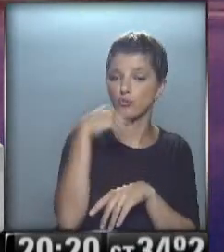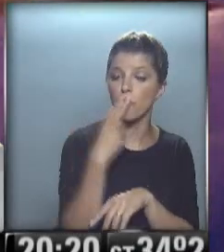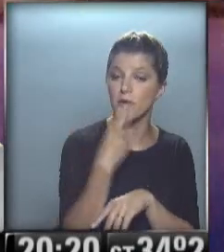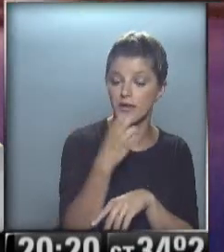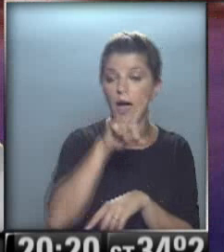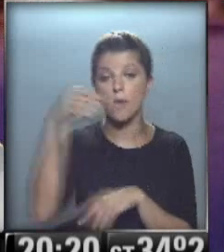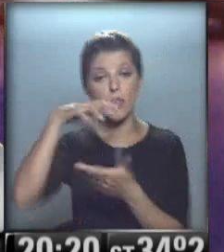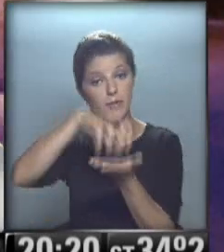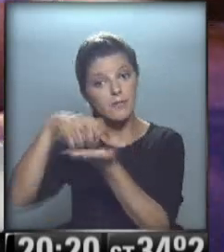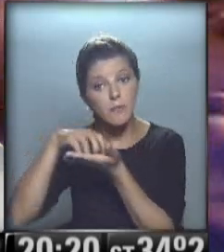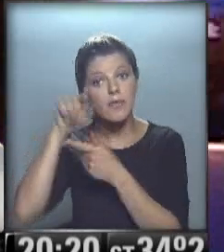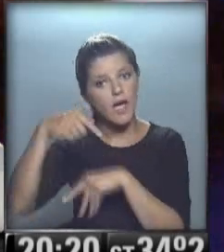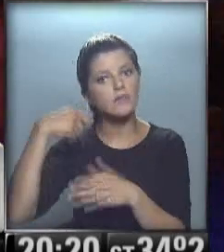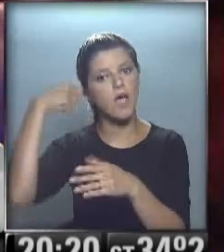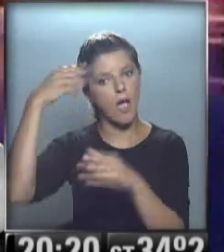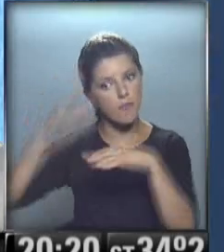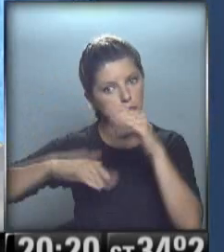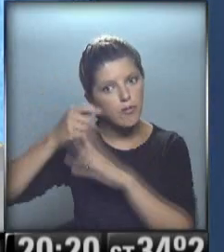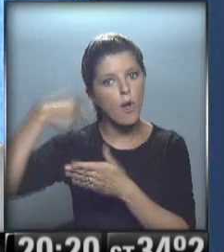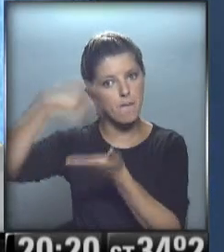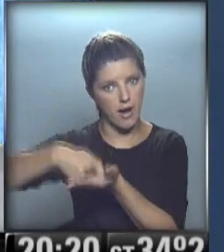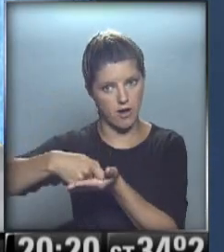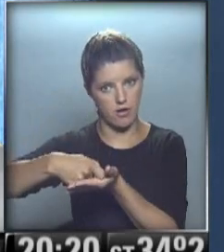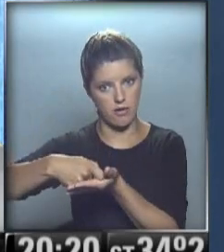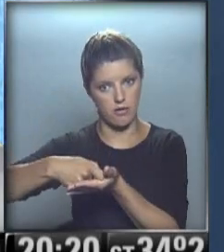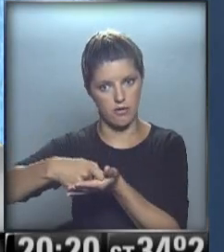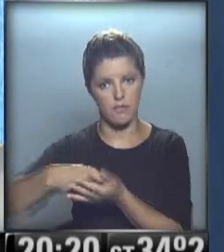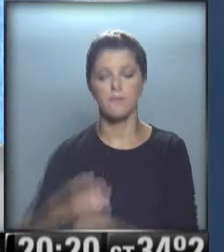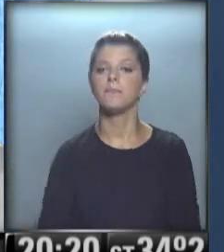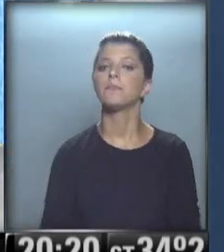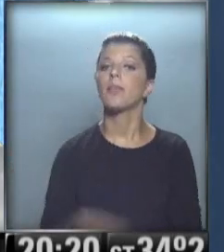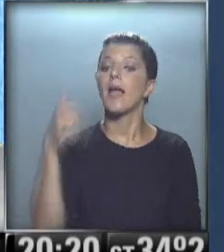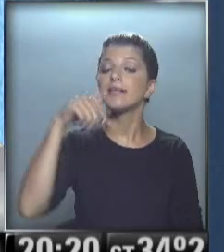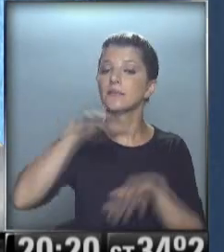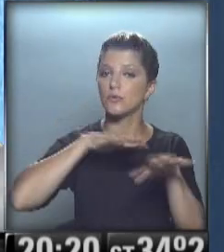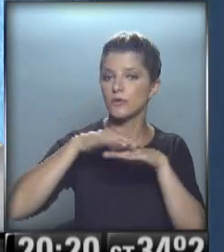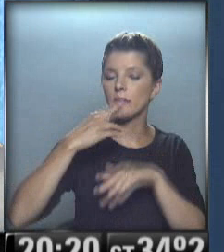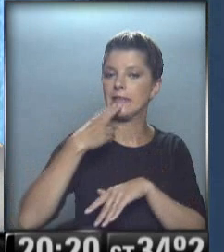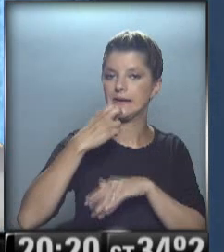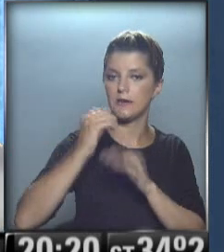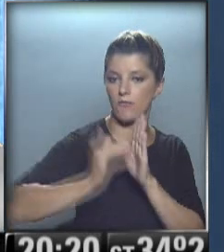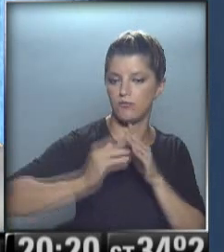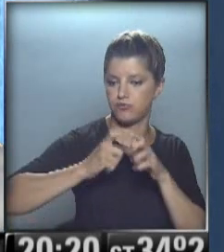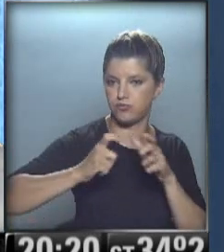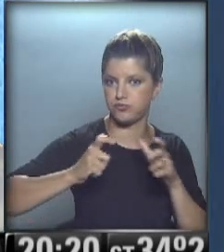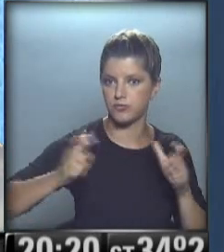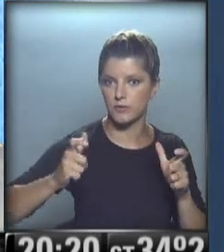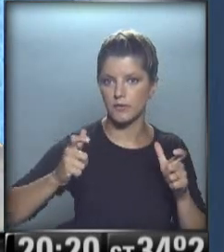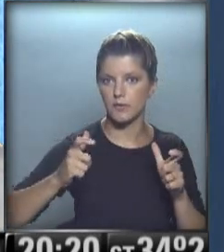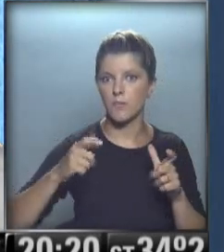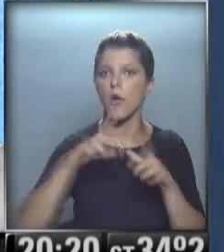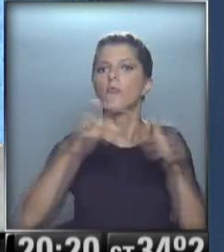con obras e inversiones. El ritmo de crecimiento energético de la demanda eléctrica crece